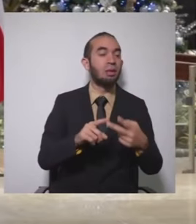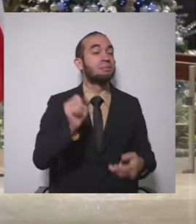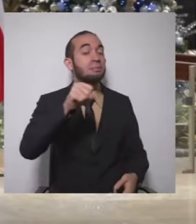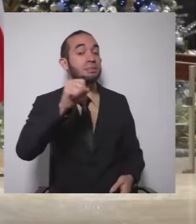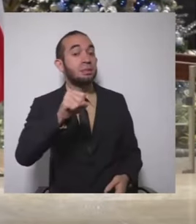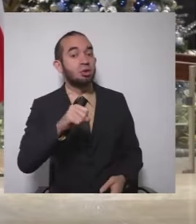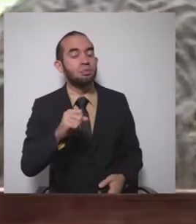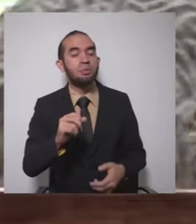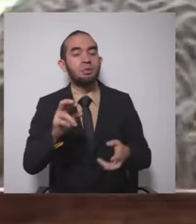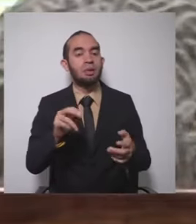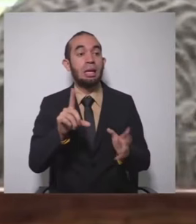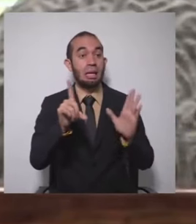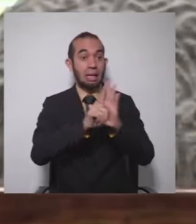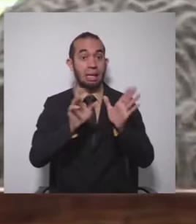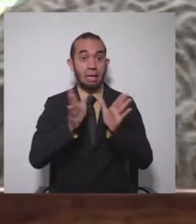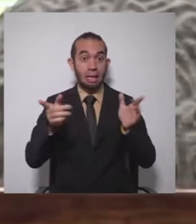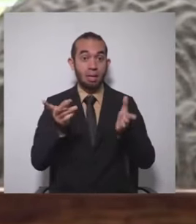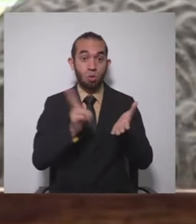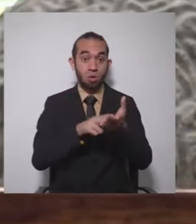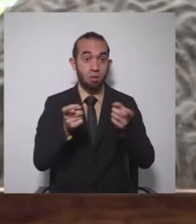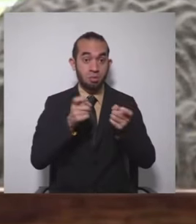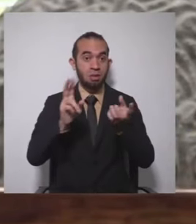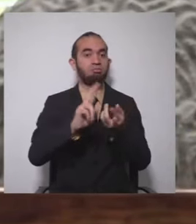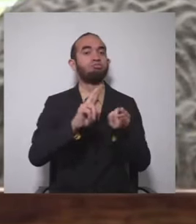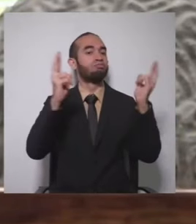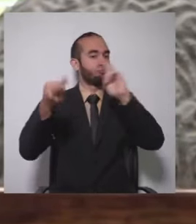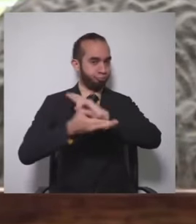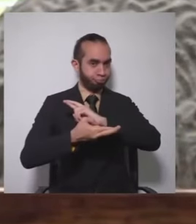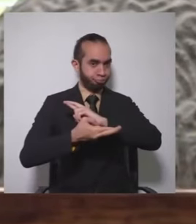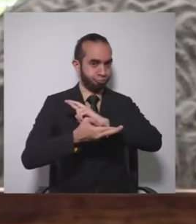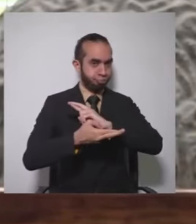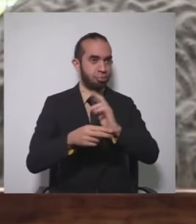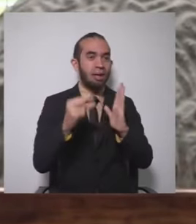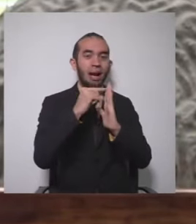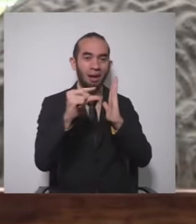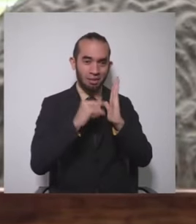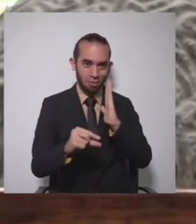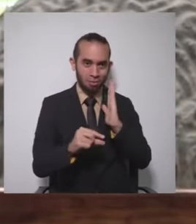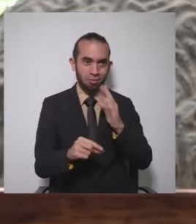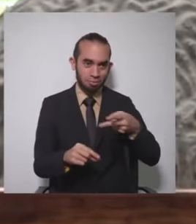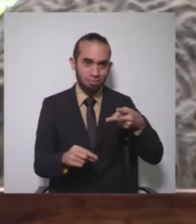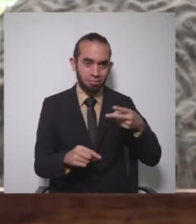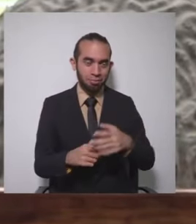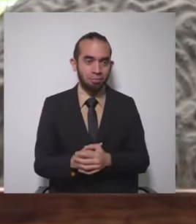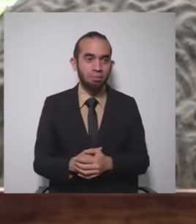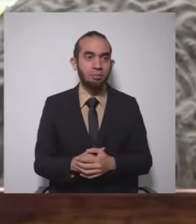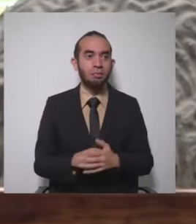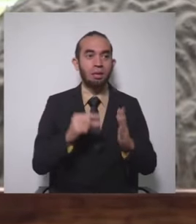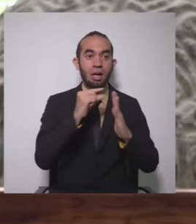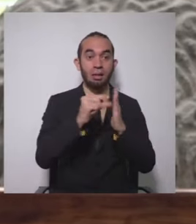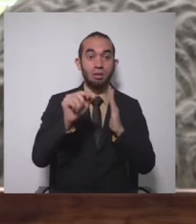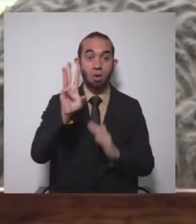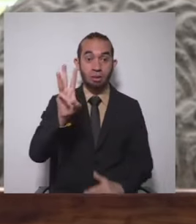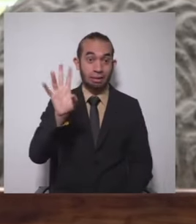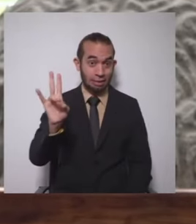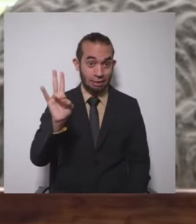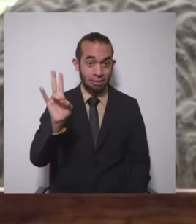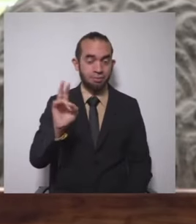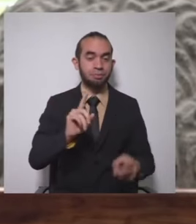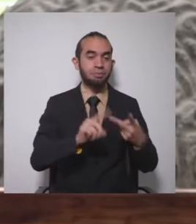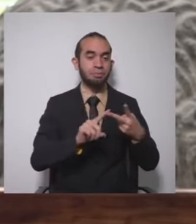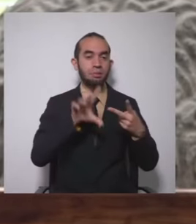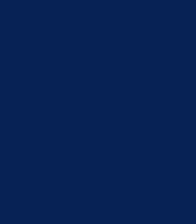a la Ley General de Contratación Administrativa en esos dos artículos que acabo de citar, el artículo 67 y el